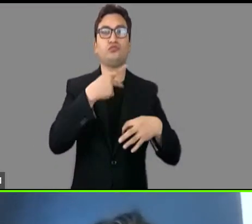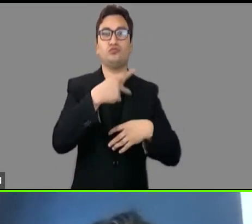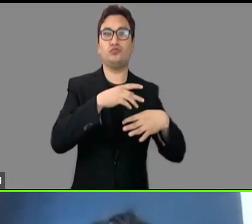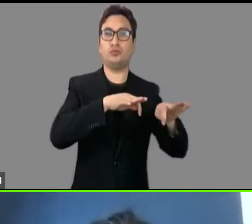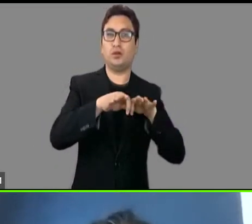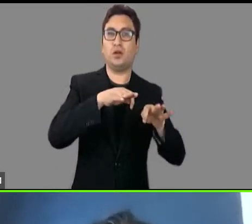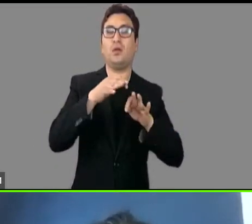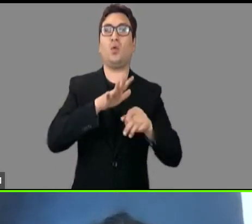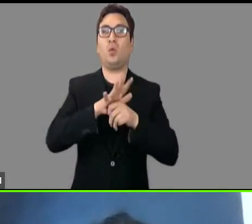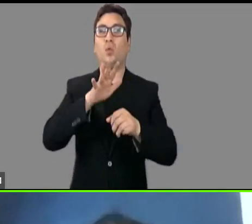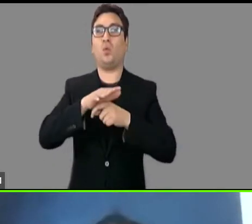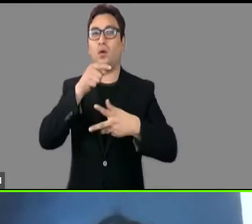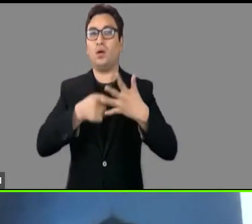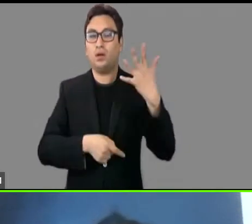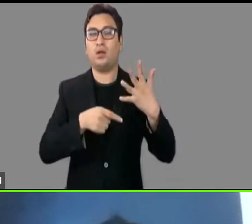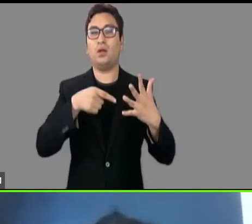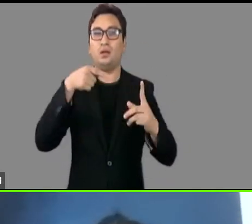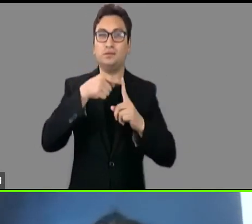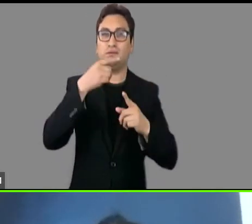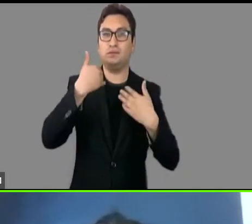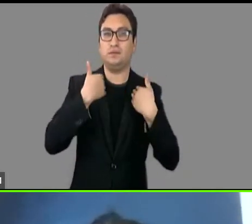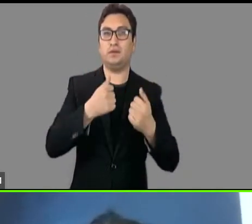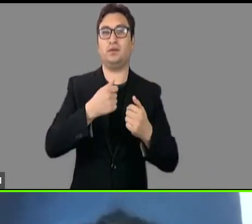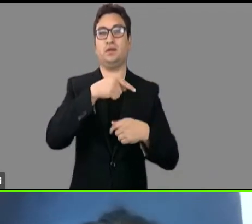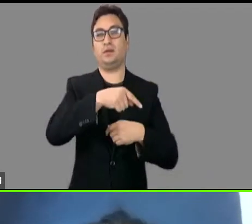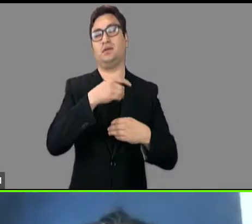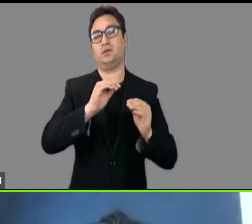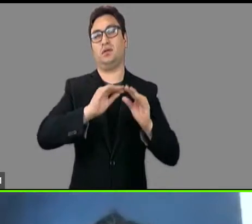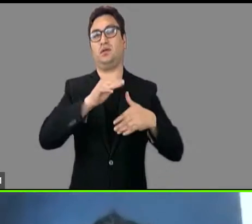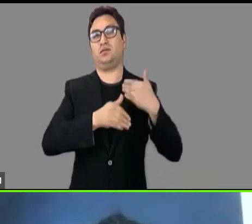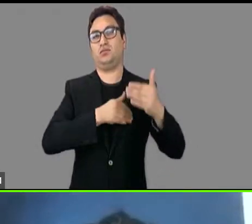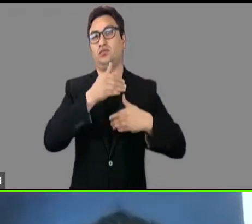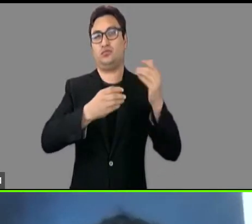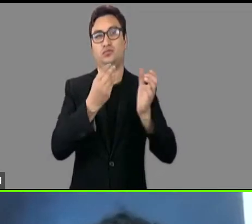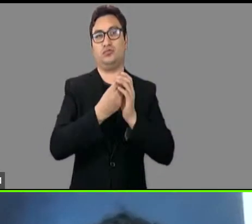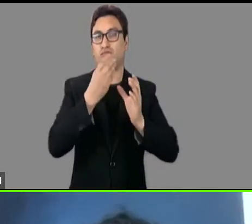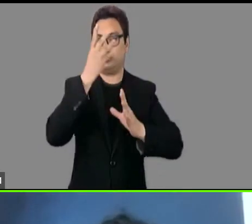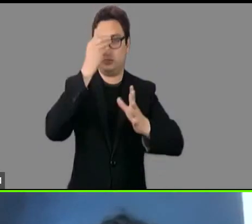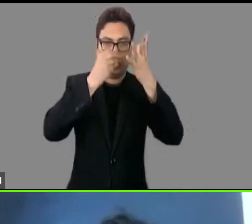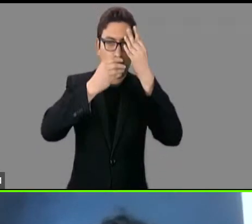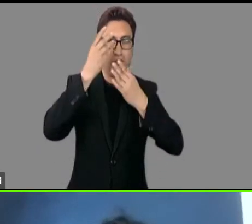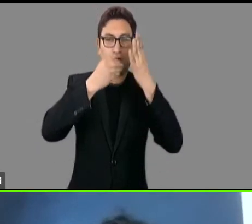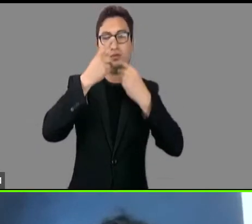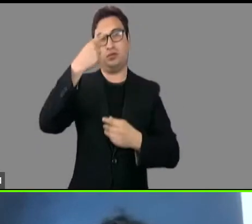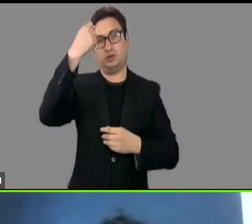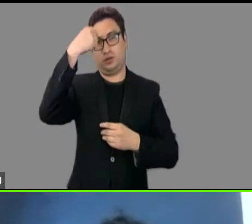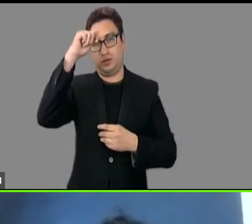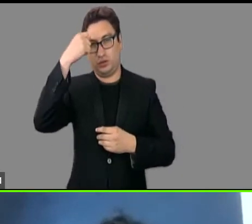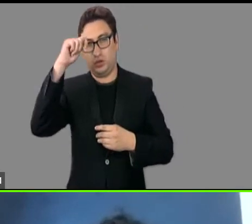de un proceso de capacitación, ¿no? Tanto teórico como práctico.